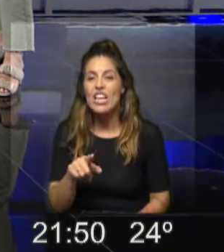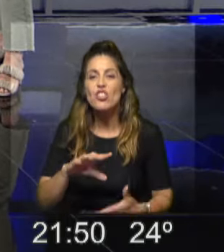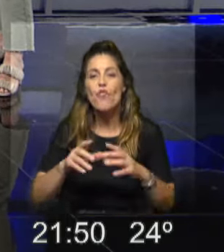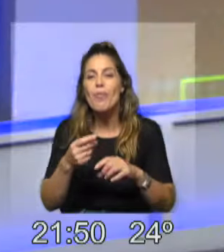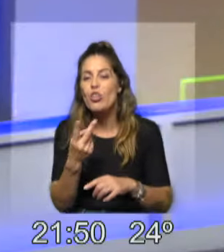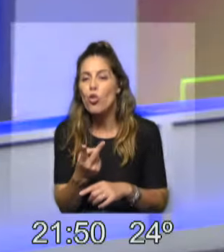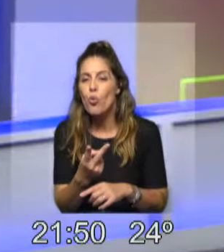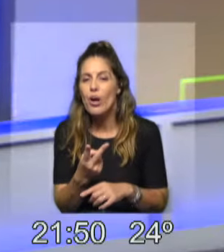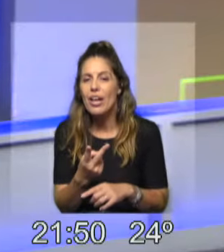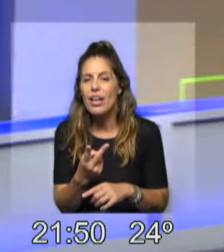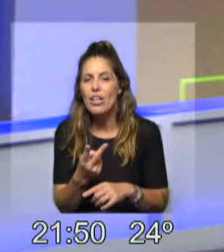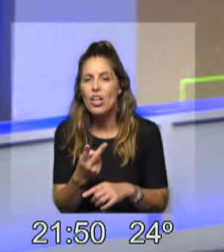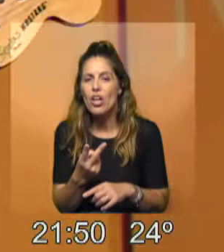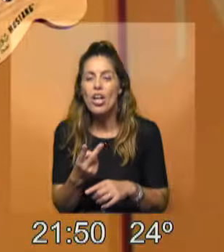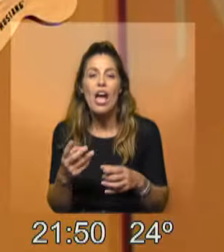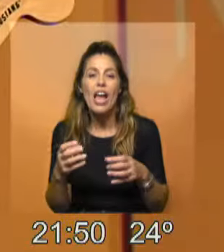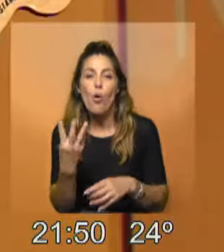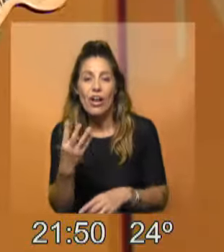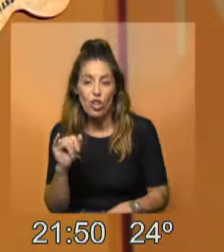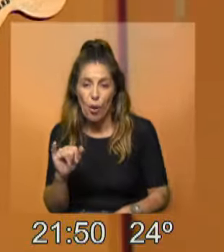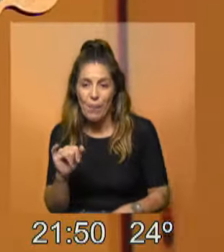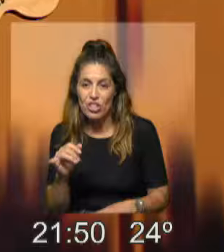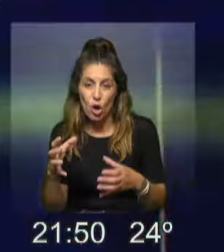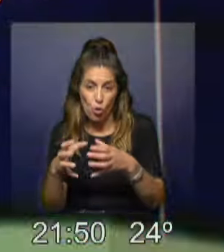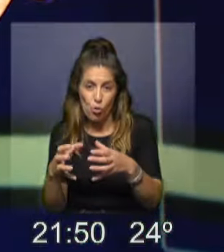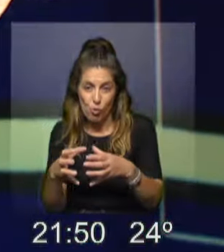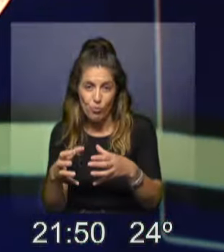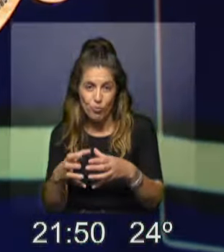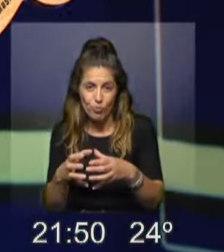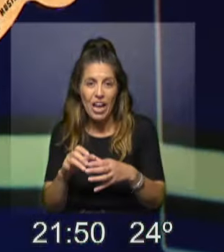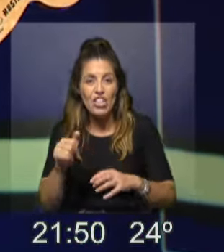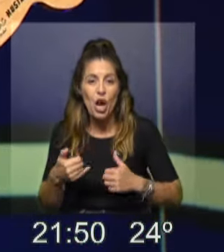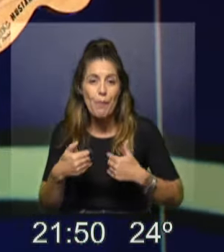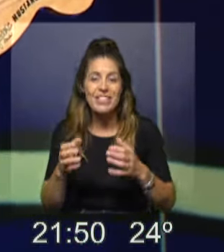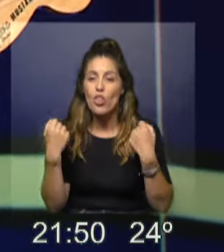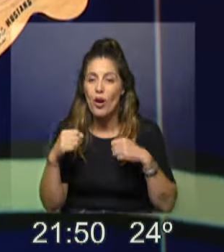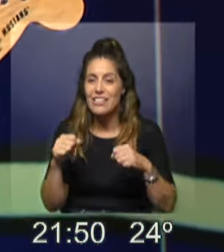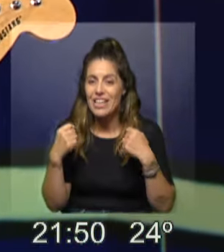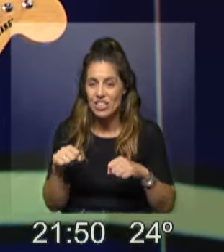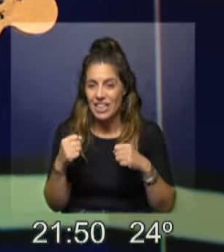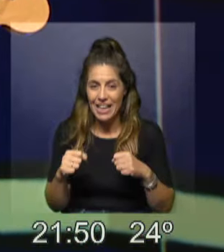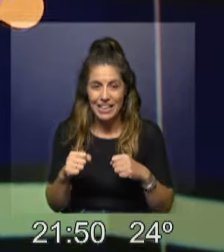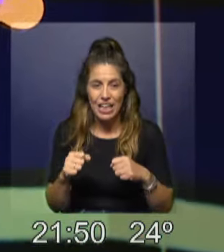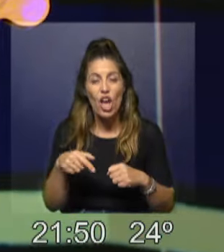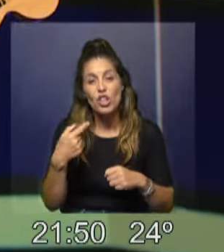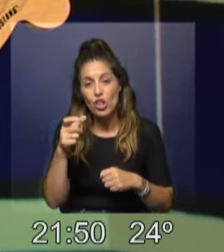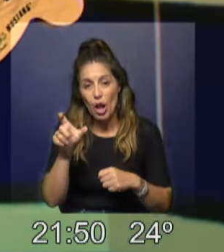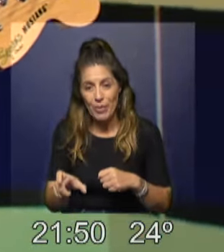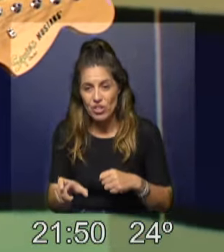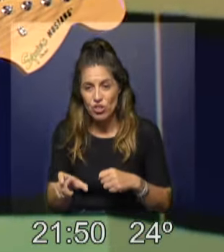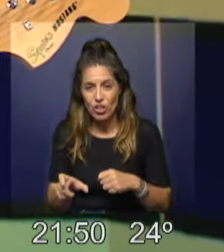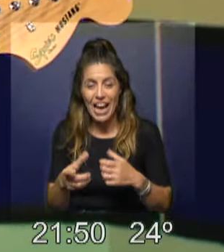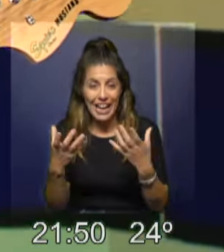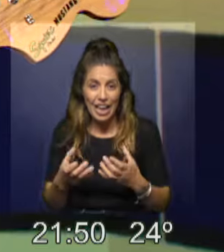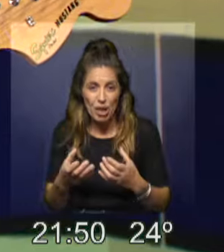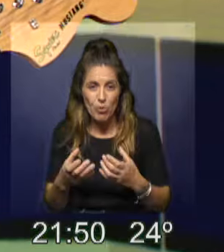dúo o no, va a ser no, eso, como... el 4 de mayo en Inmigrante es formato banda, que ya estamos empezando a ensayar y que otra gente en realidad